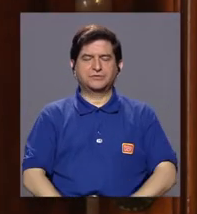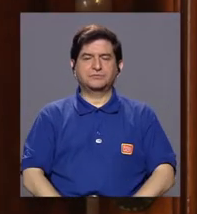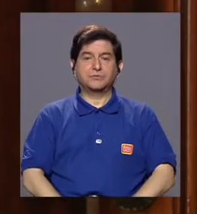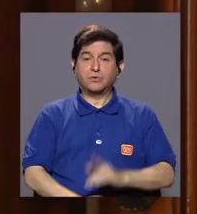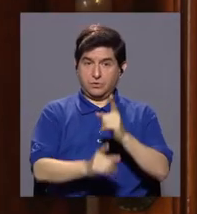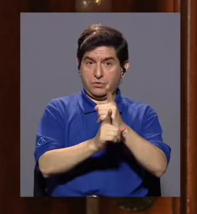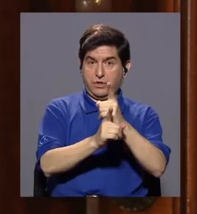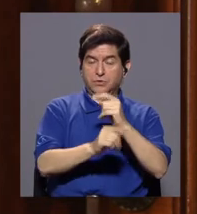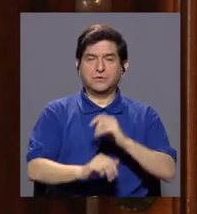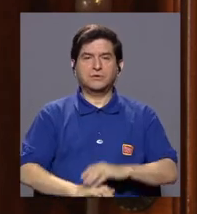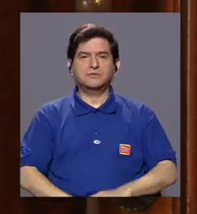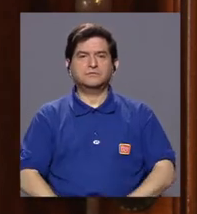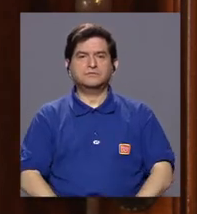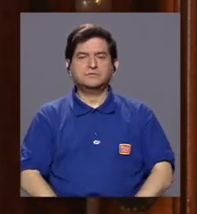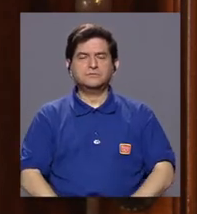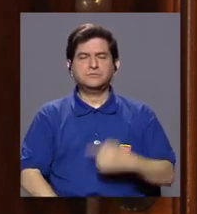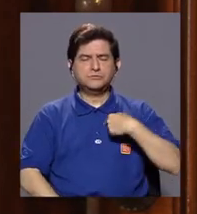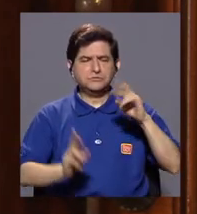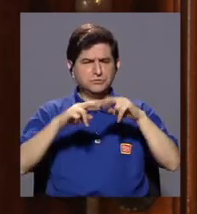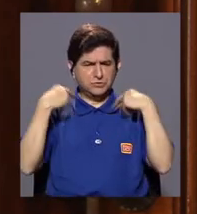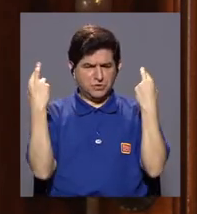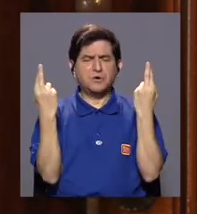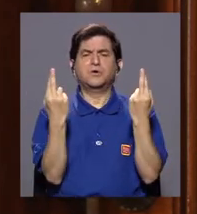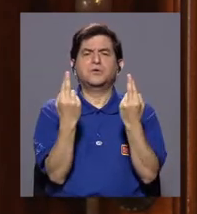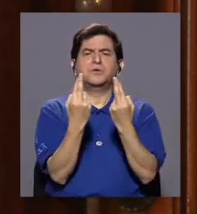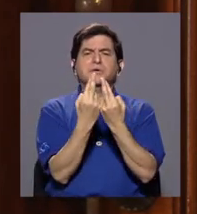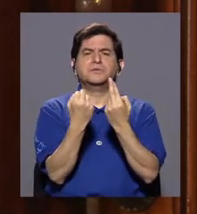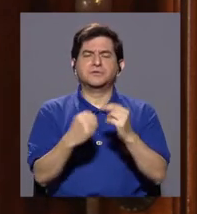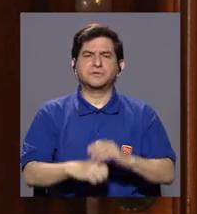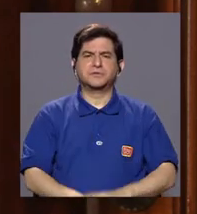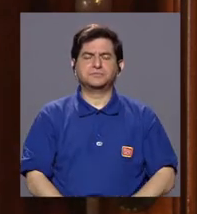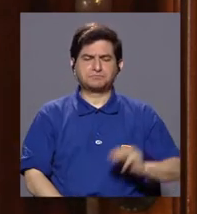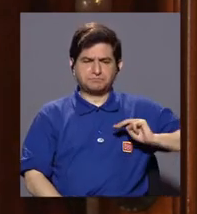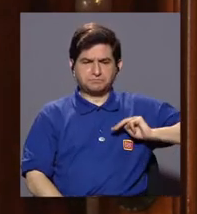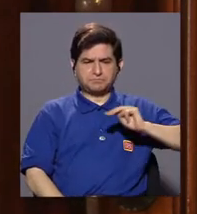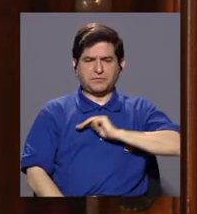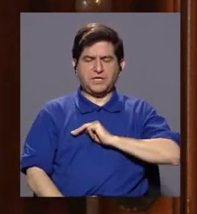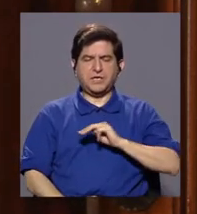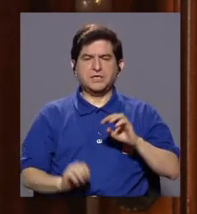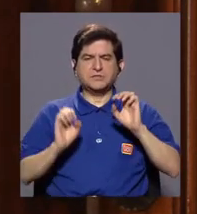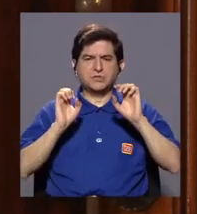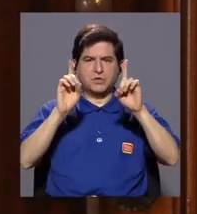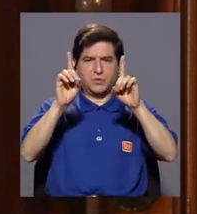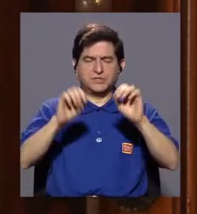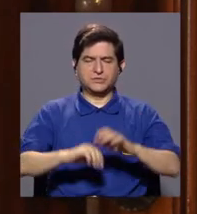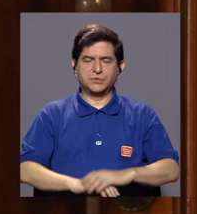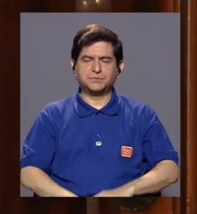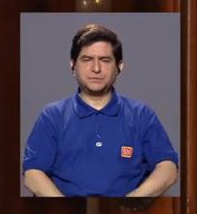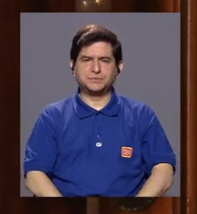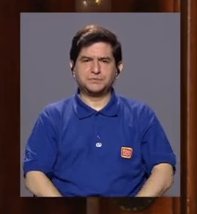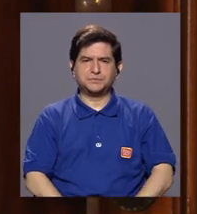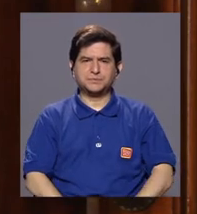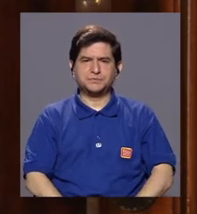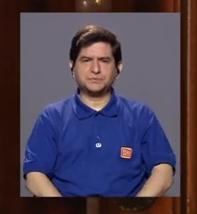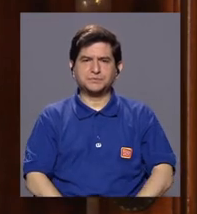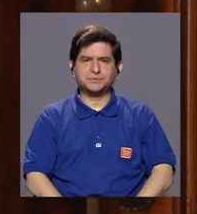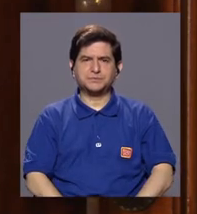Así es. Y yo me reuní con el ministro de Educación